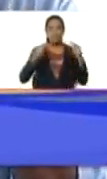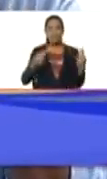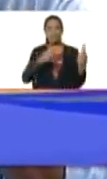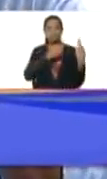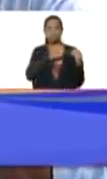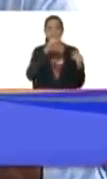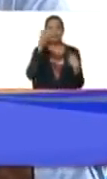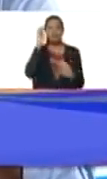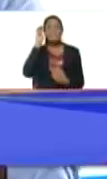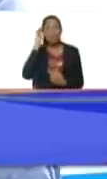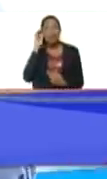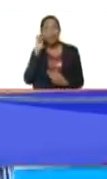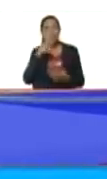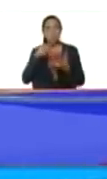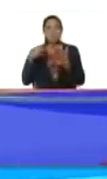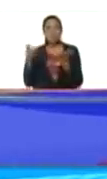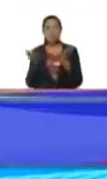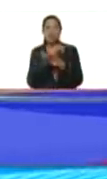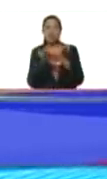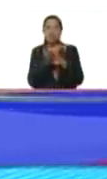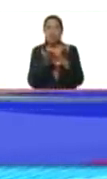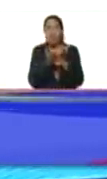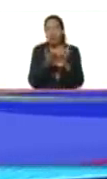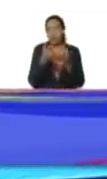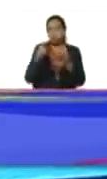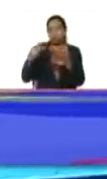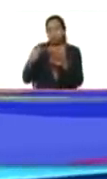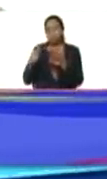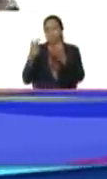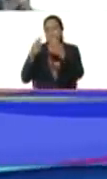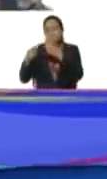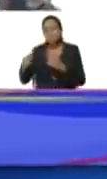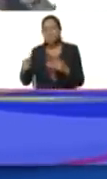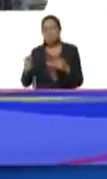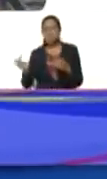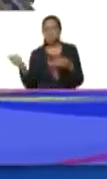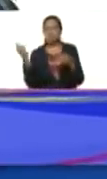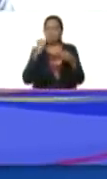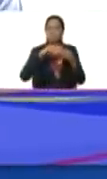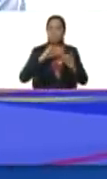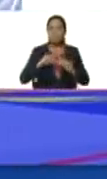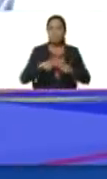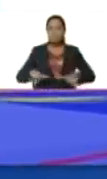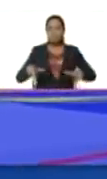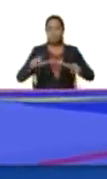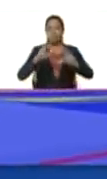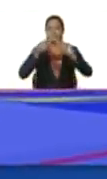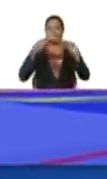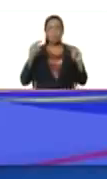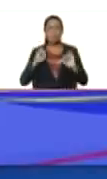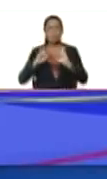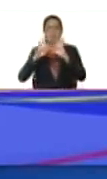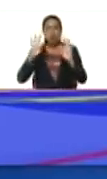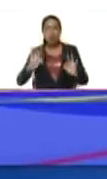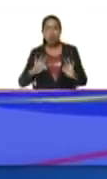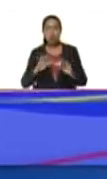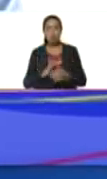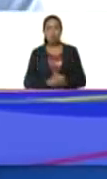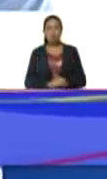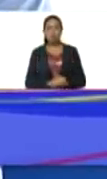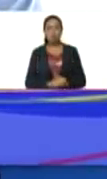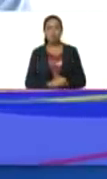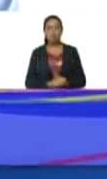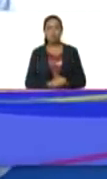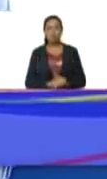las maestras de las distintas instituciones educativas de todas las comunidades que hacen vida en esa comunidad, por